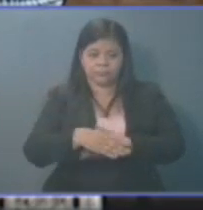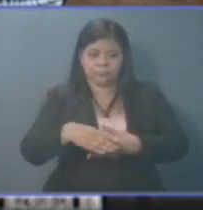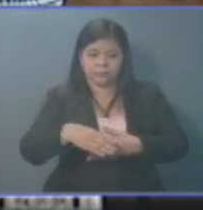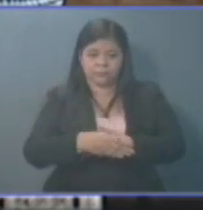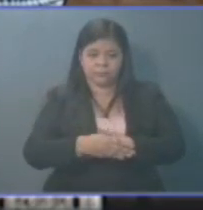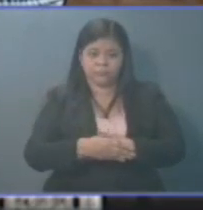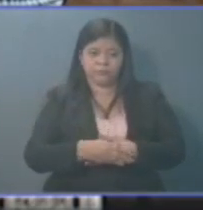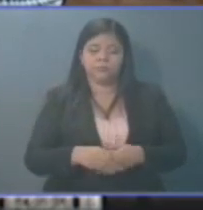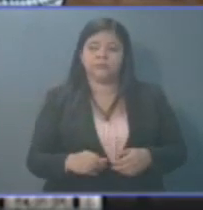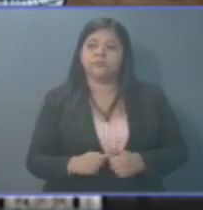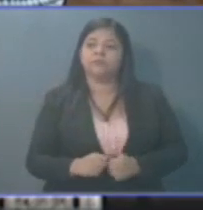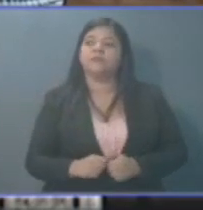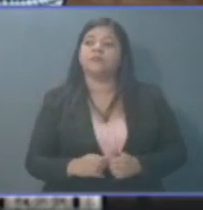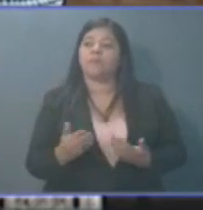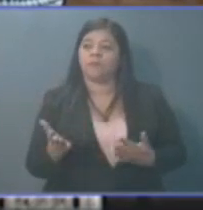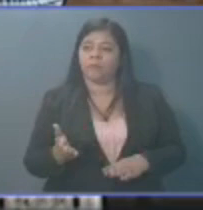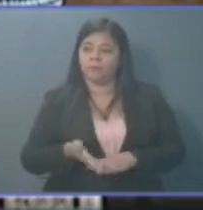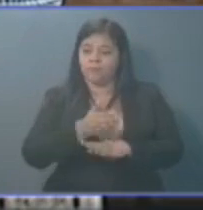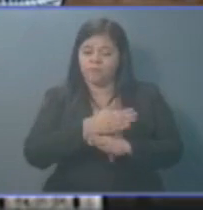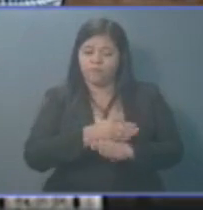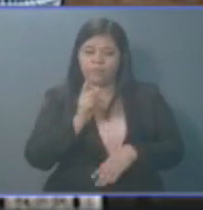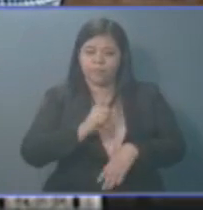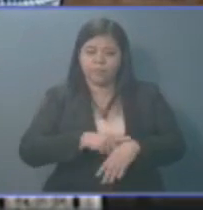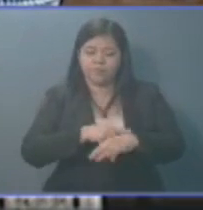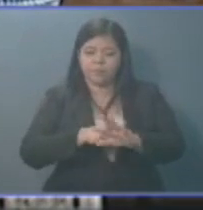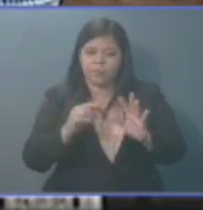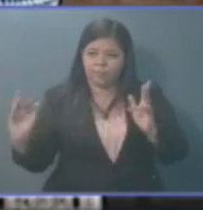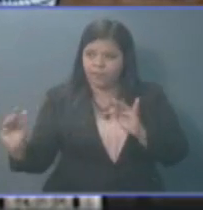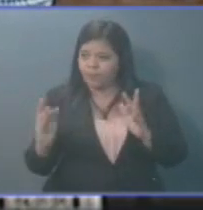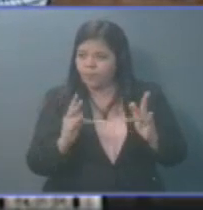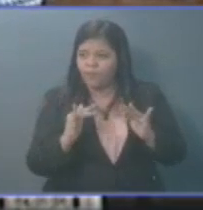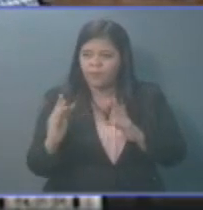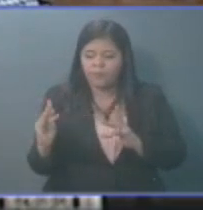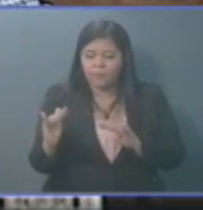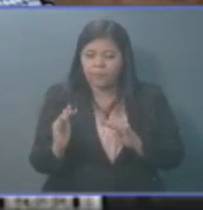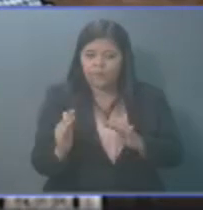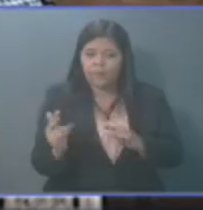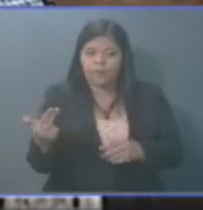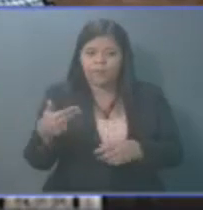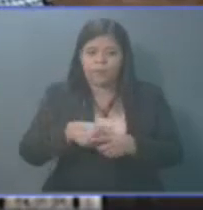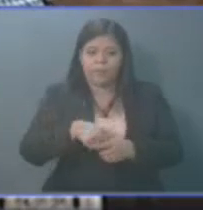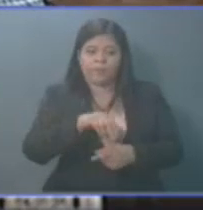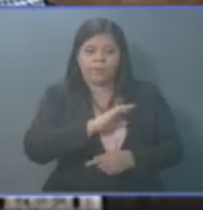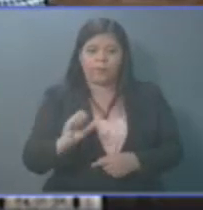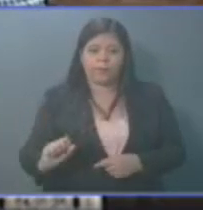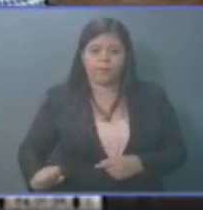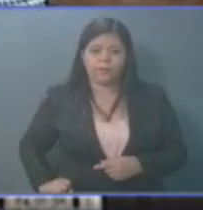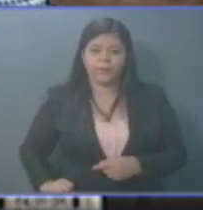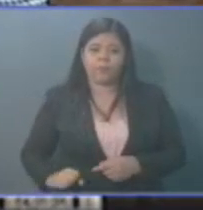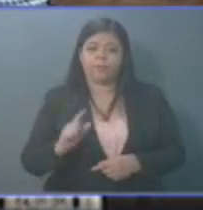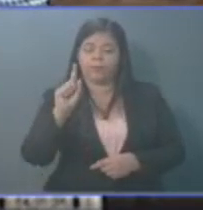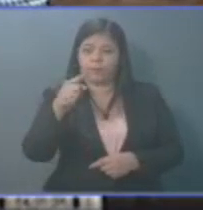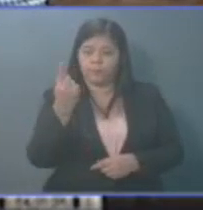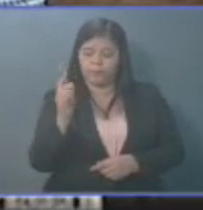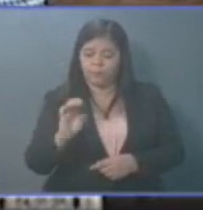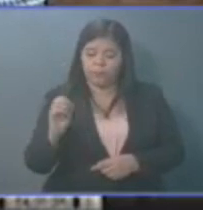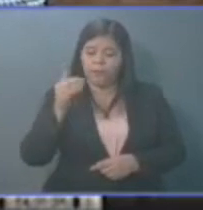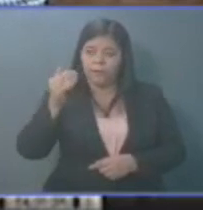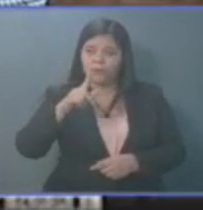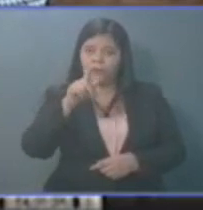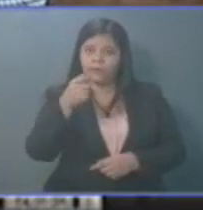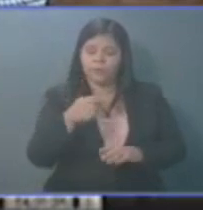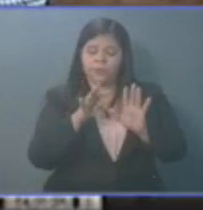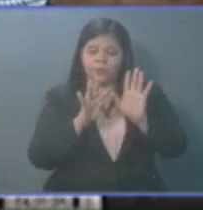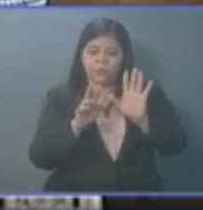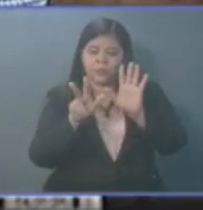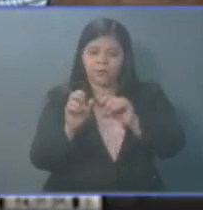la Liberación Nacional que participaron en el conflicto armado interno de El Salvador del 1 de enero